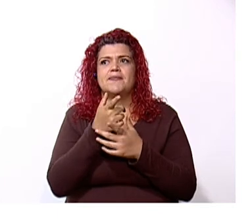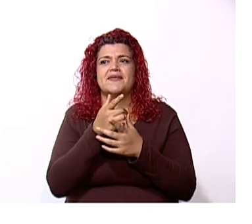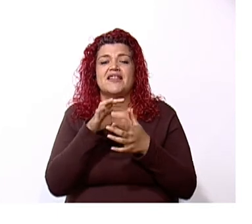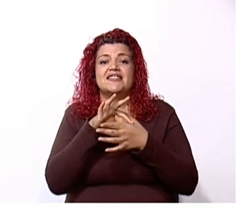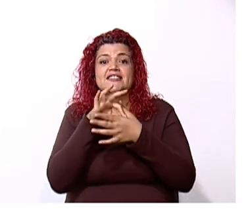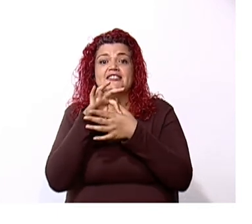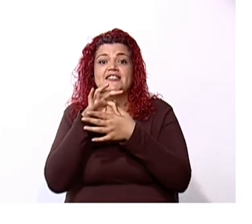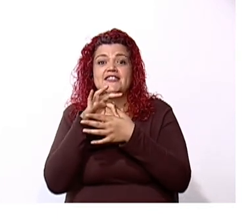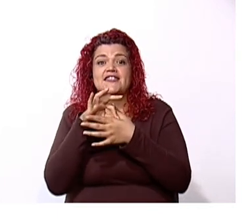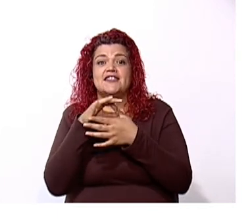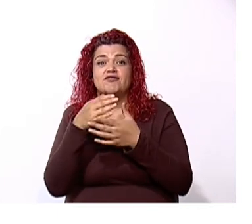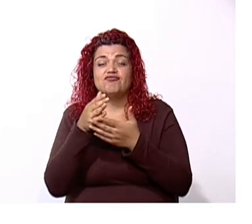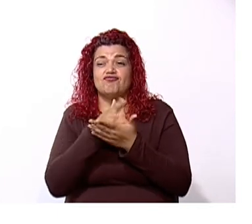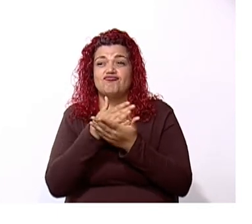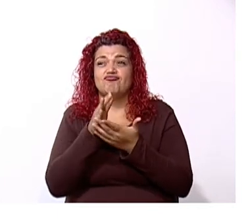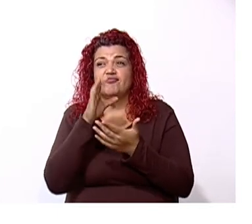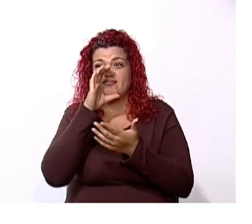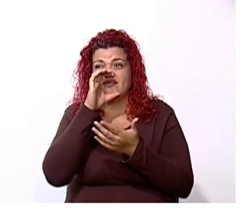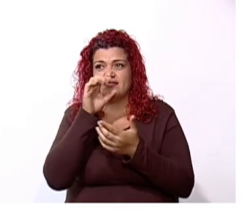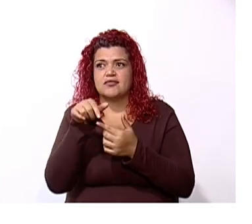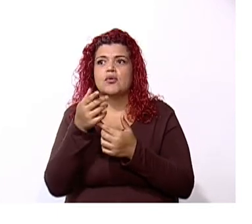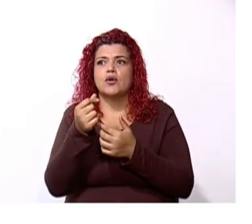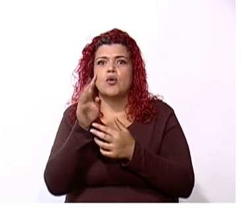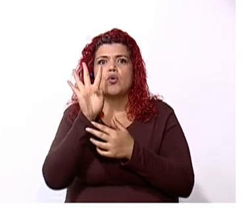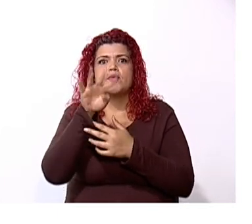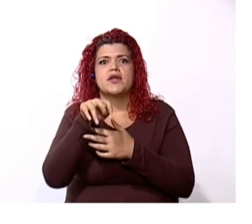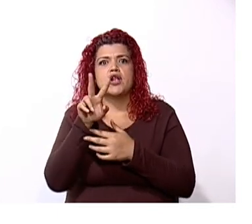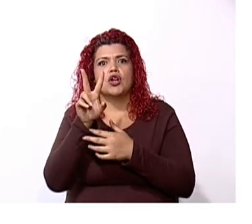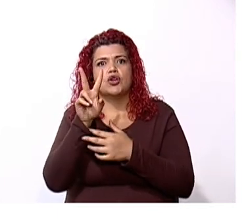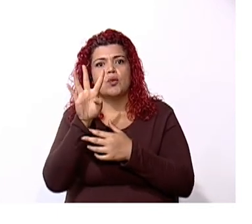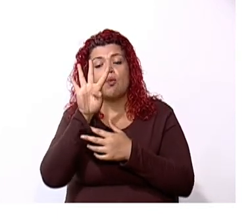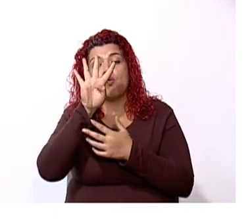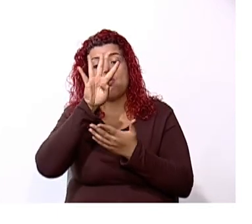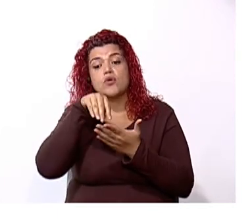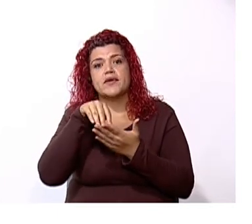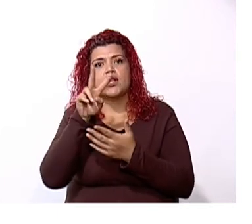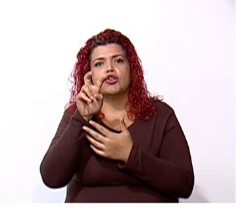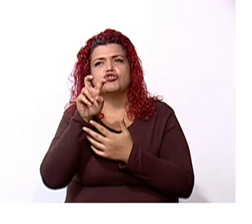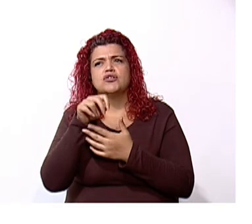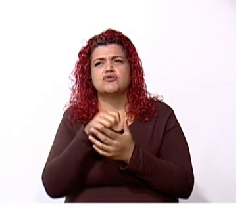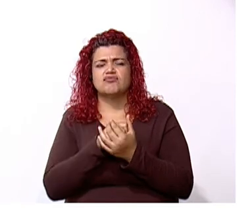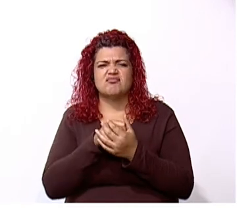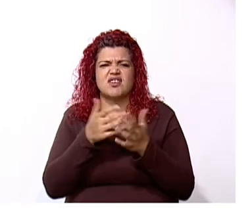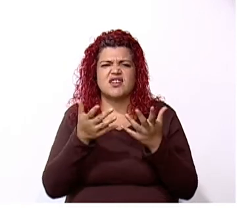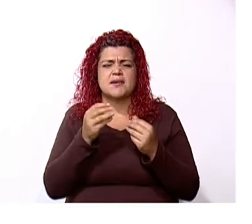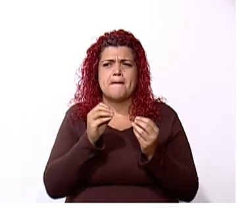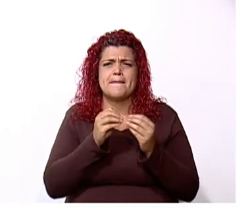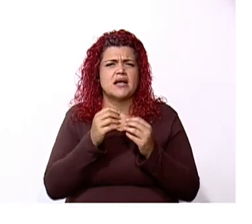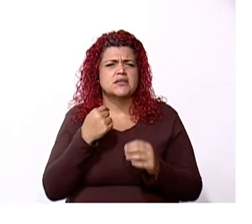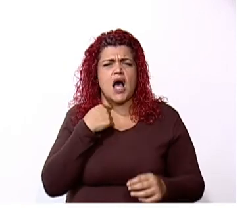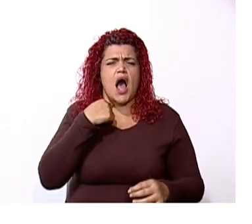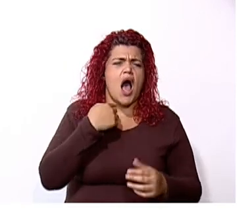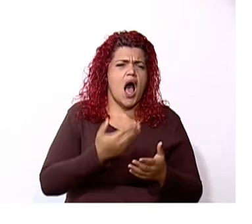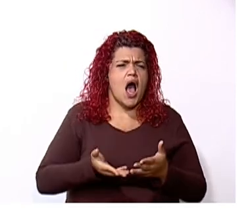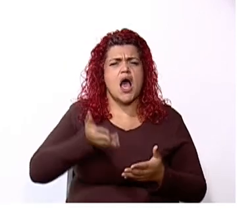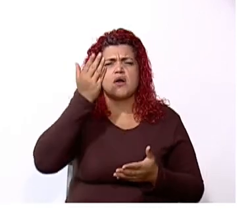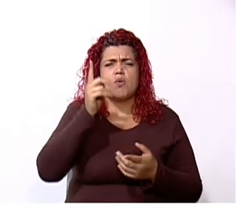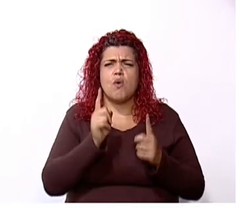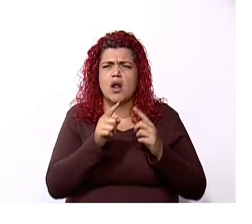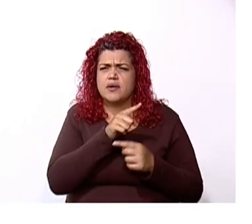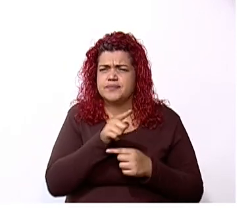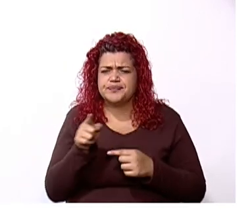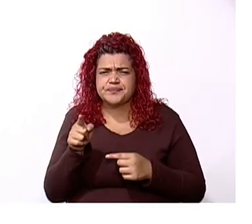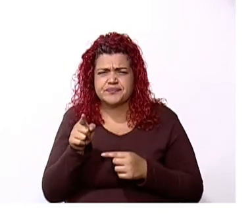bistec barbecue de cerdo, 4.200. ¿Qué es más caro, niños y niñas? ¿El